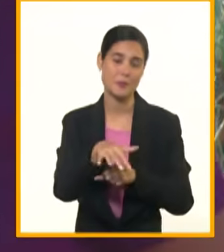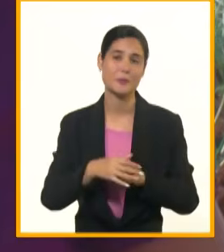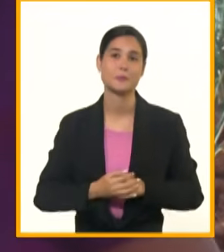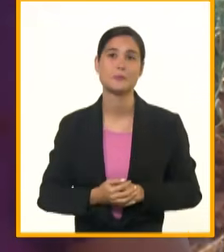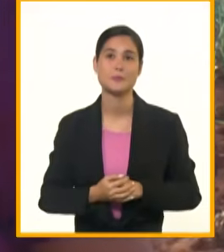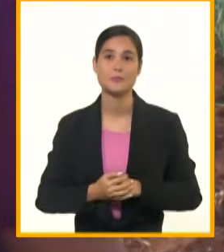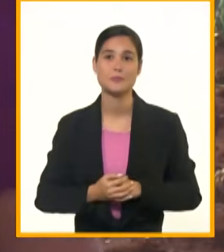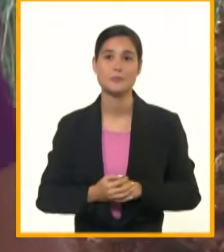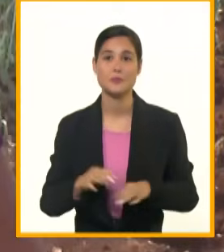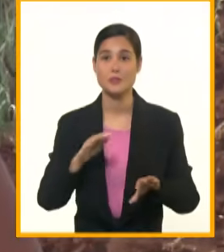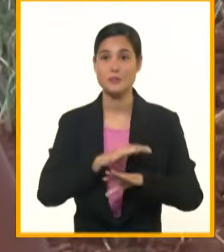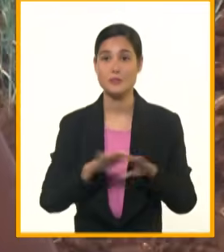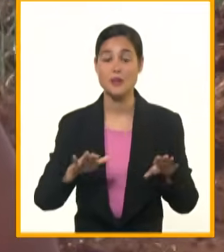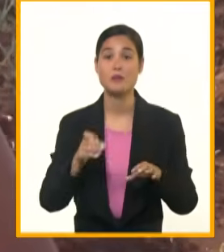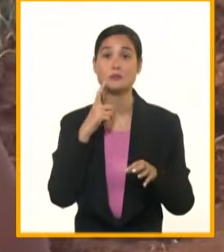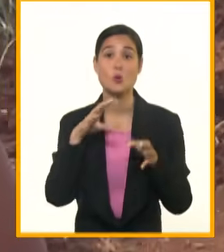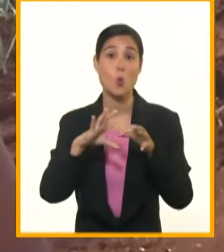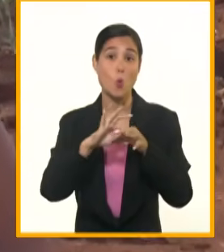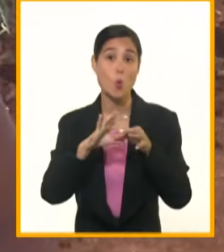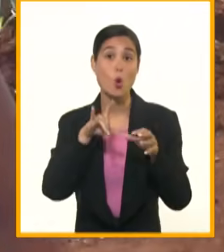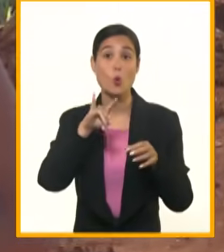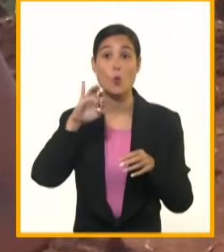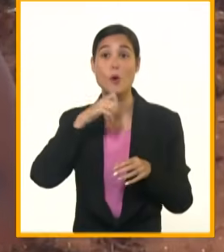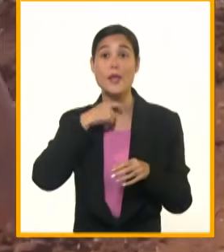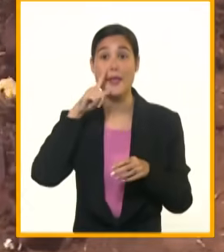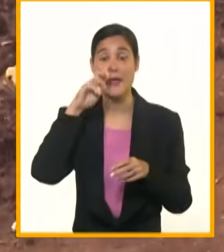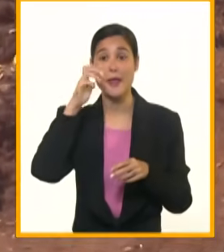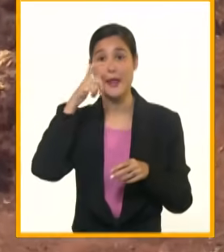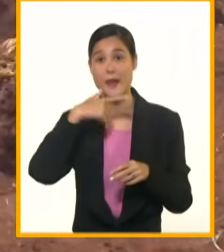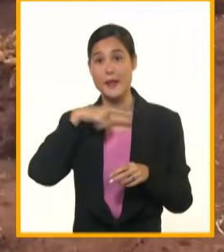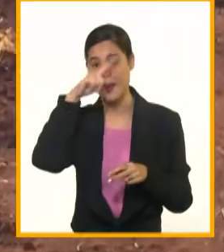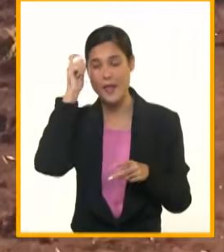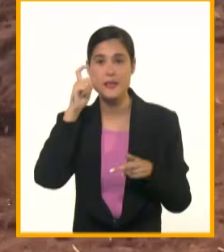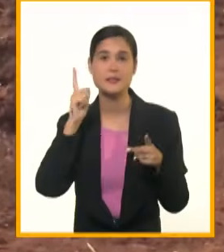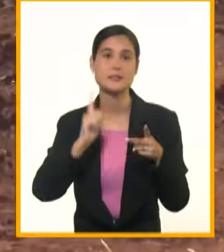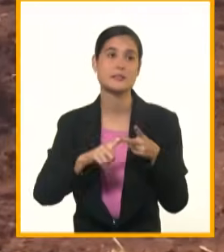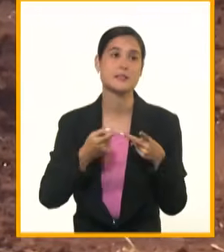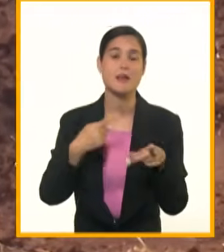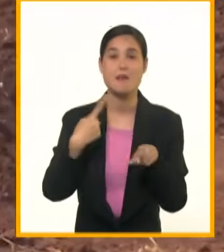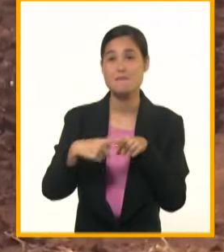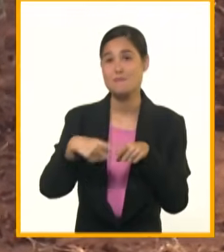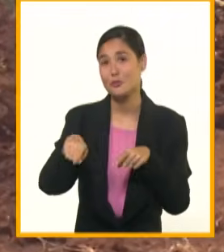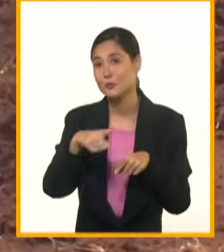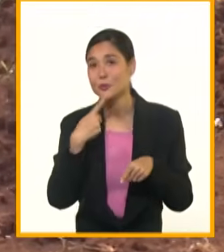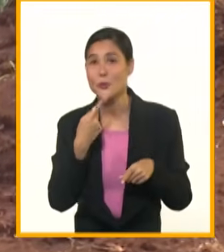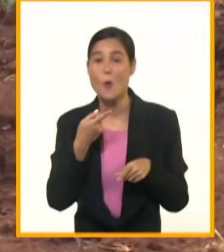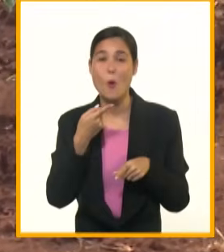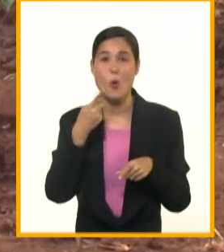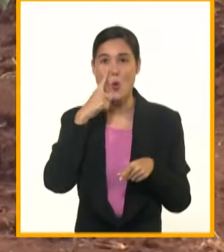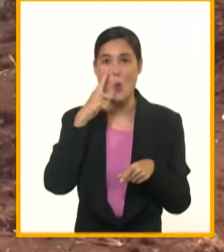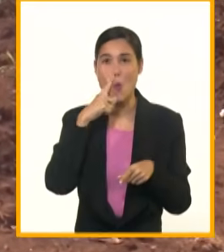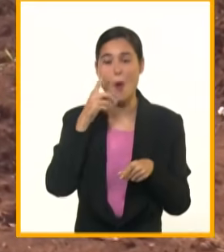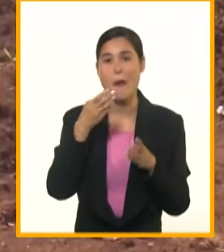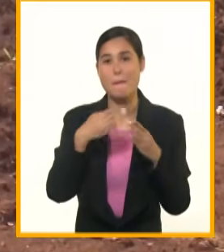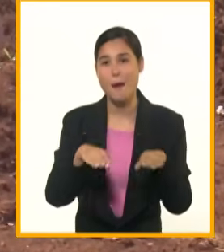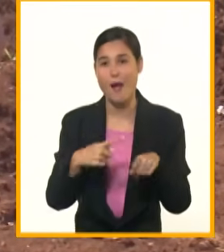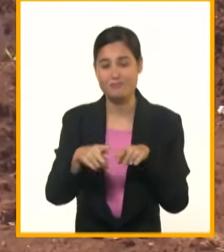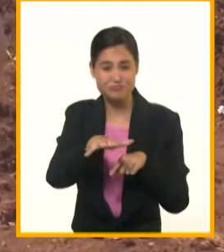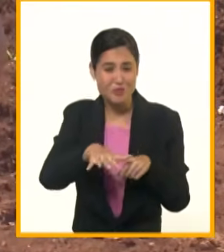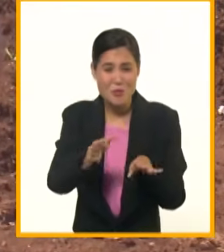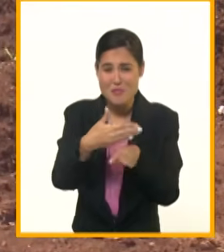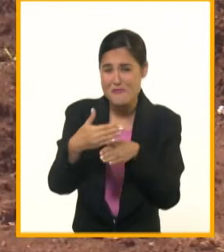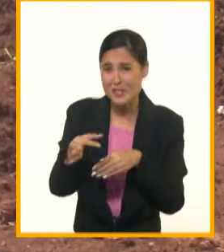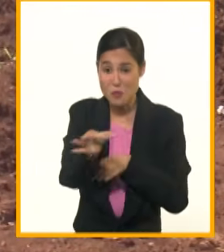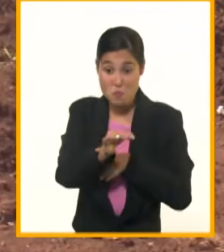Quibicán, Güines, Batabanó, Melena del Sur, San José de las Lajas y Nueva Paz son nombres en el mapa que conforman los principales